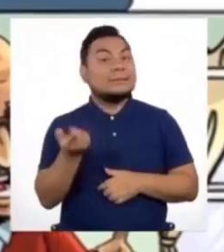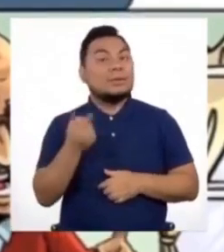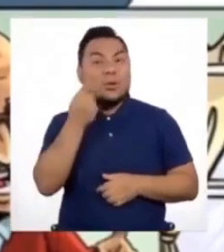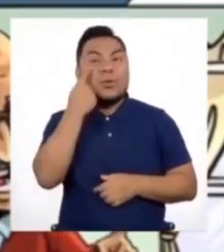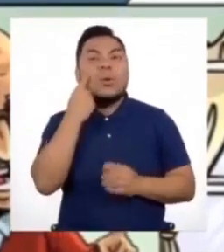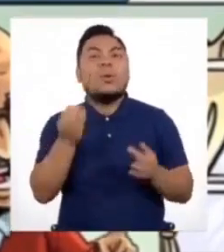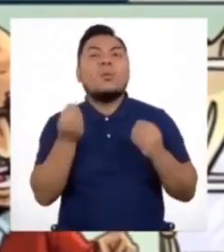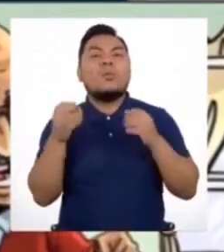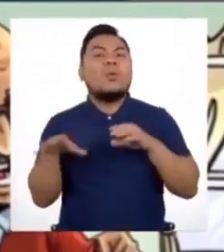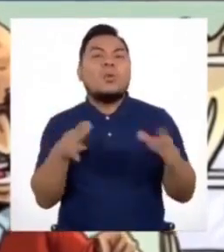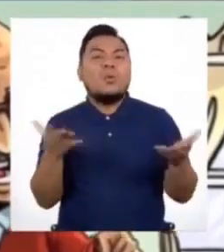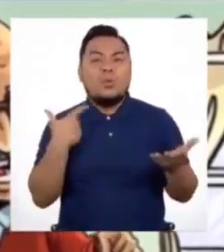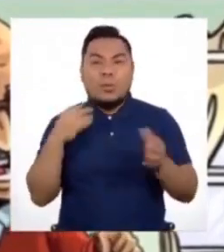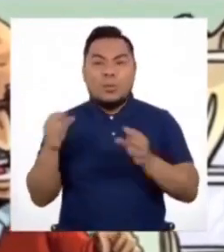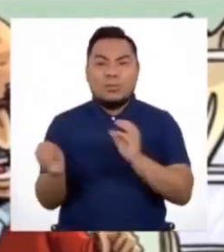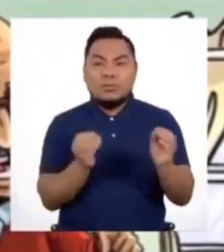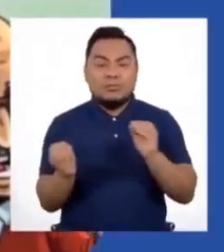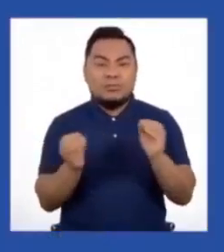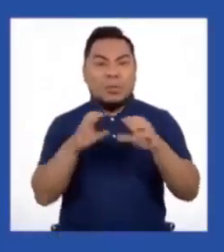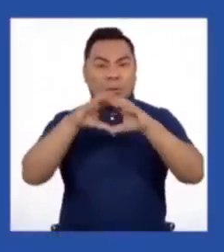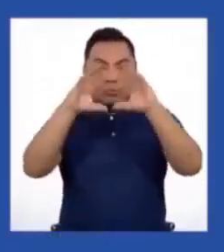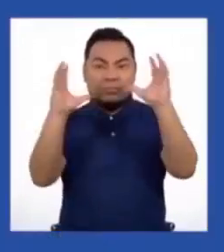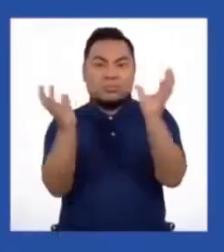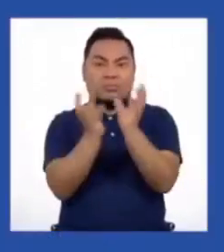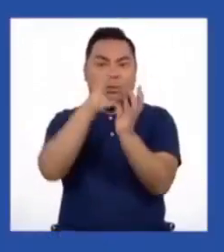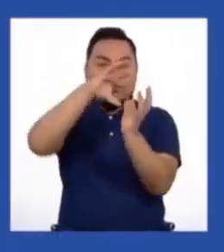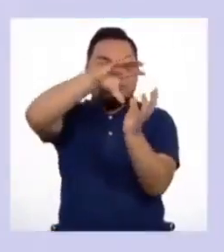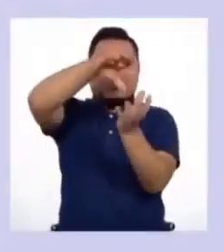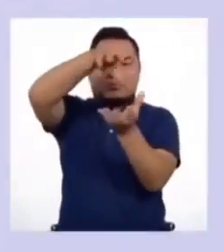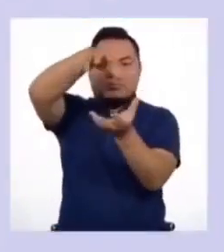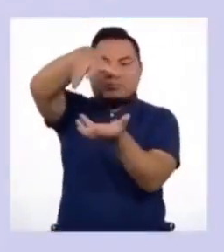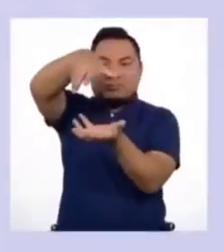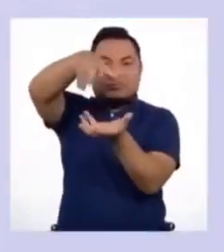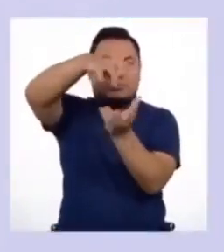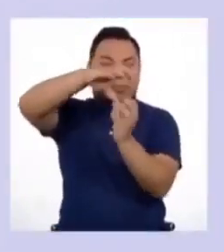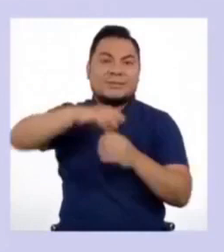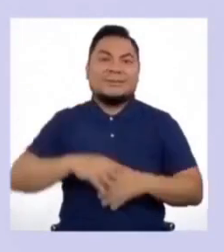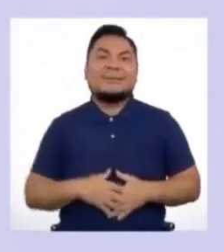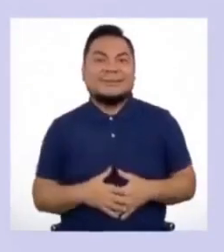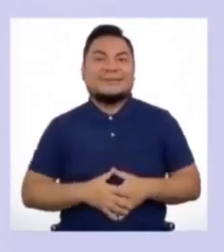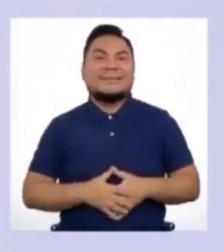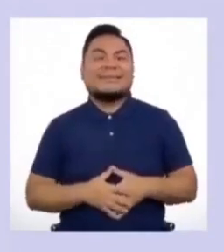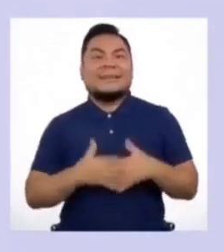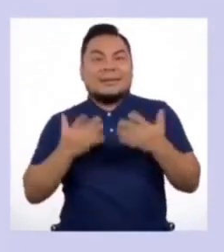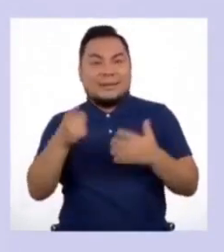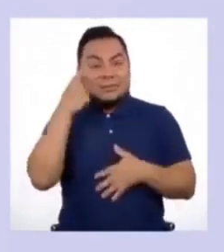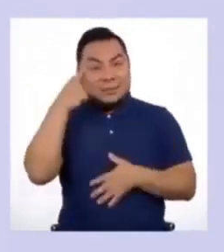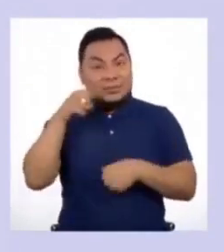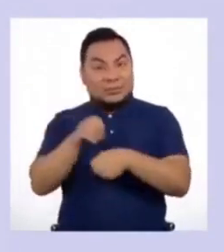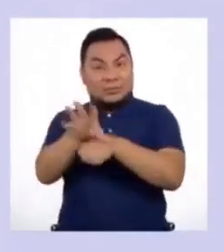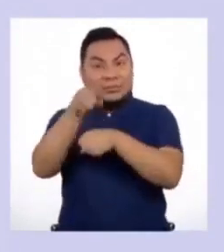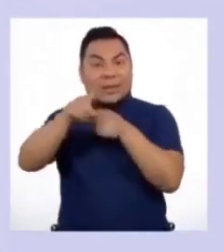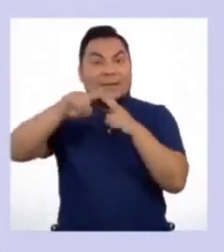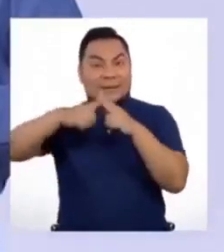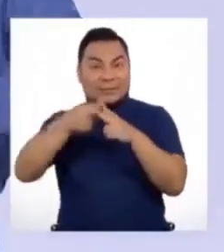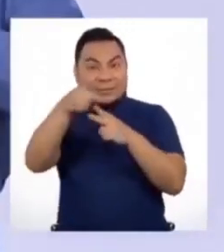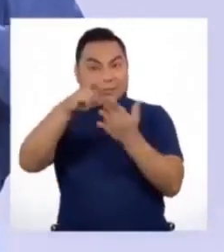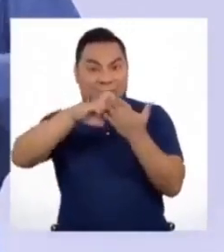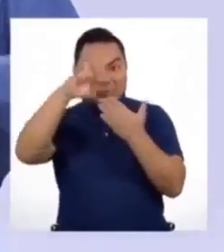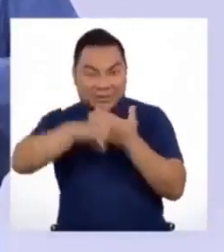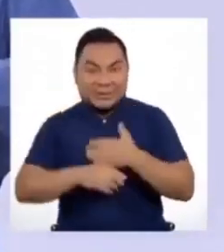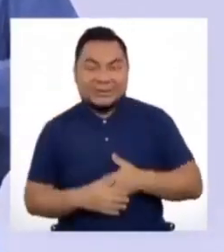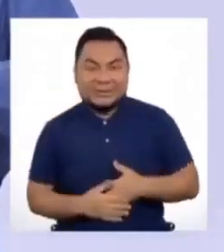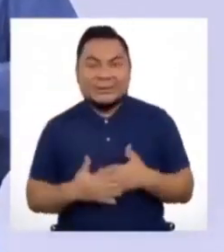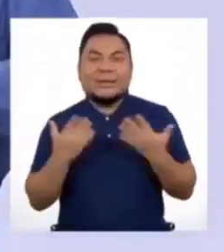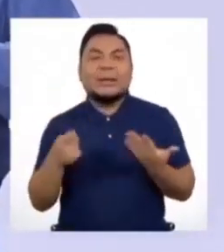los movimientos de la Tierra a través de su órbita solar. No olvides tomar en cuenta los siguientes consejos para empezar tu proyecto.